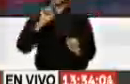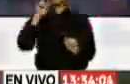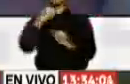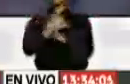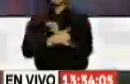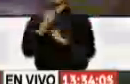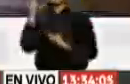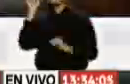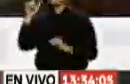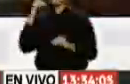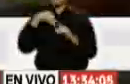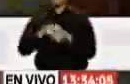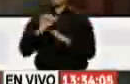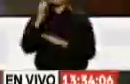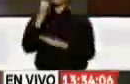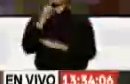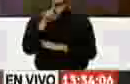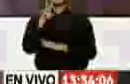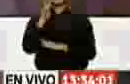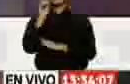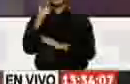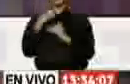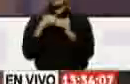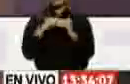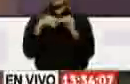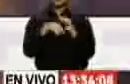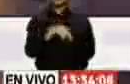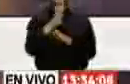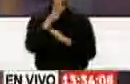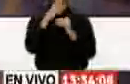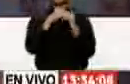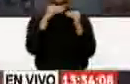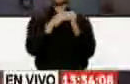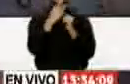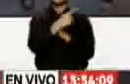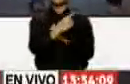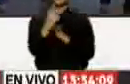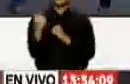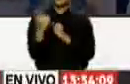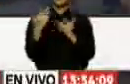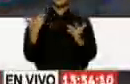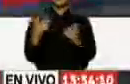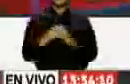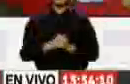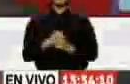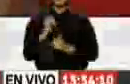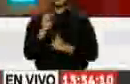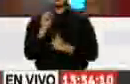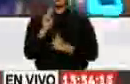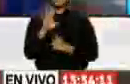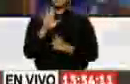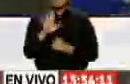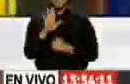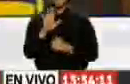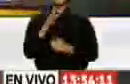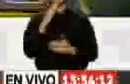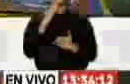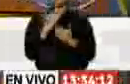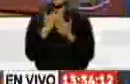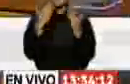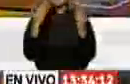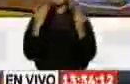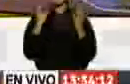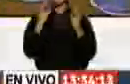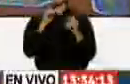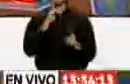ir a otro país. Una entrada en otro país vale $160. Este juego cuesta $4 por persona. Omar. Muchísimas gracias. Como ven, es